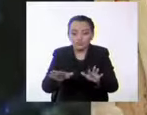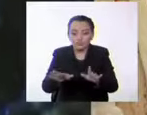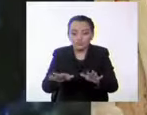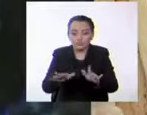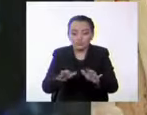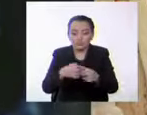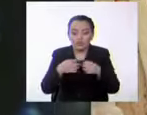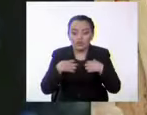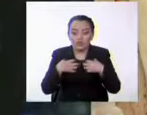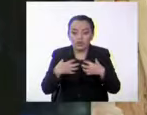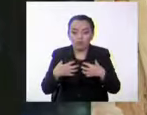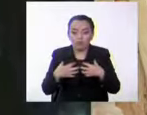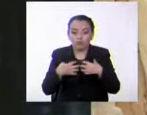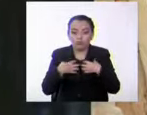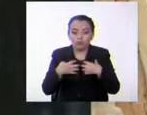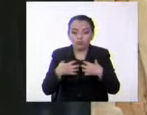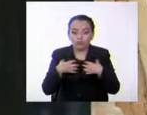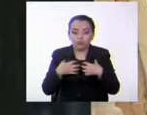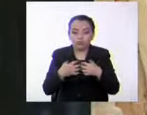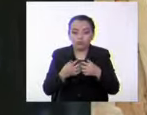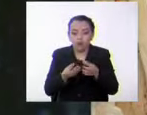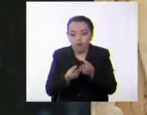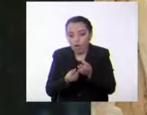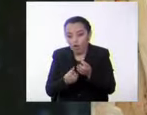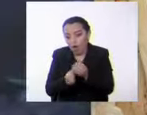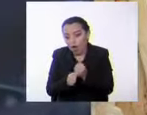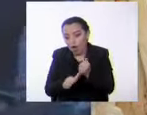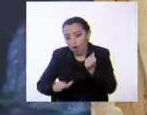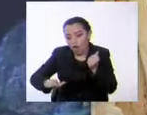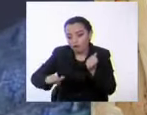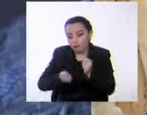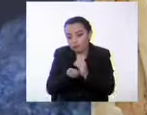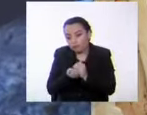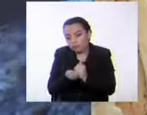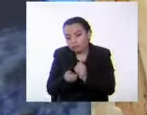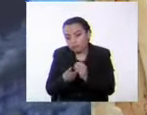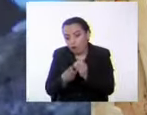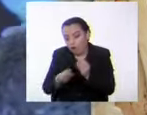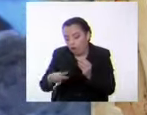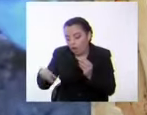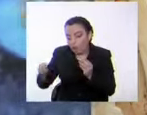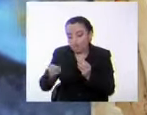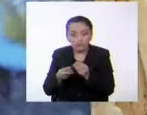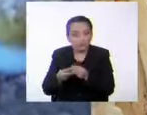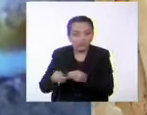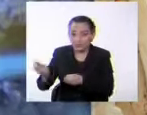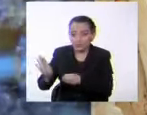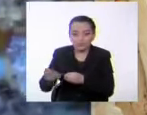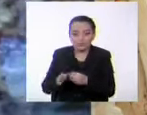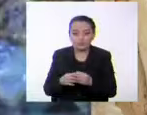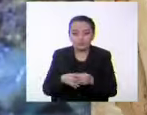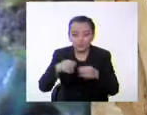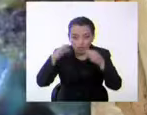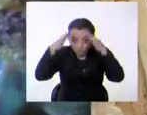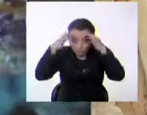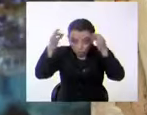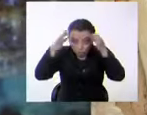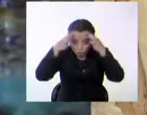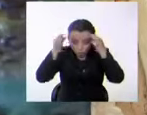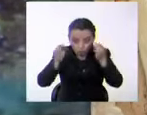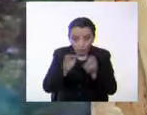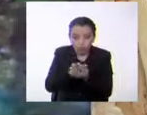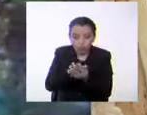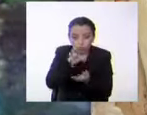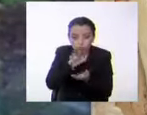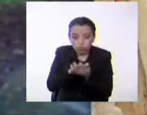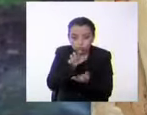y finalmente pierden la cola. Así es como se convierten en ranas cornudas. A este proceso se le conoce